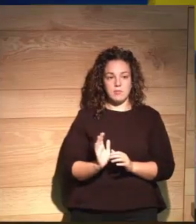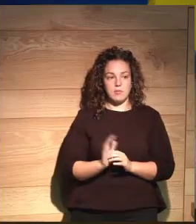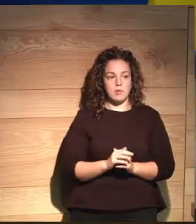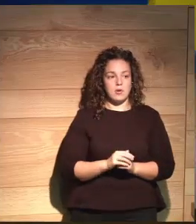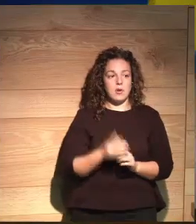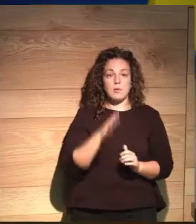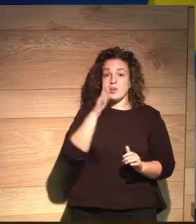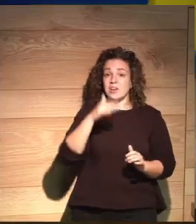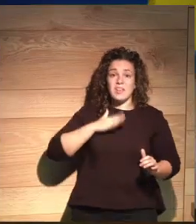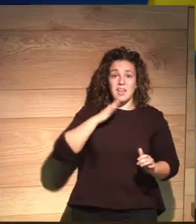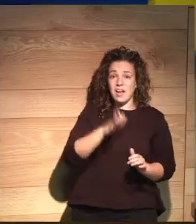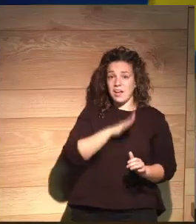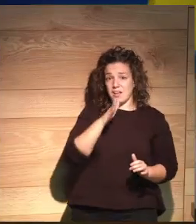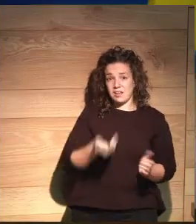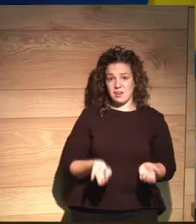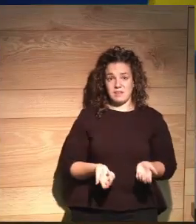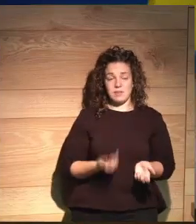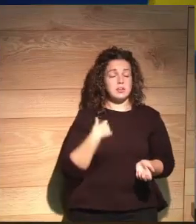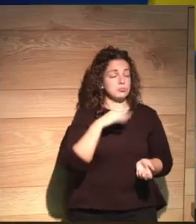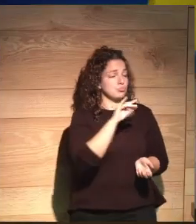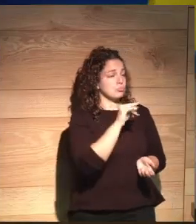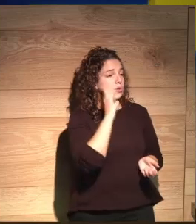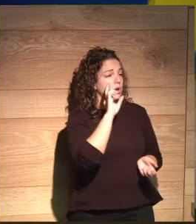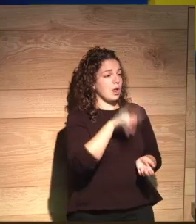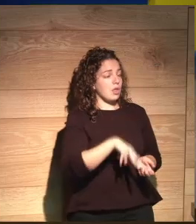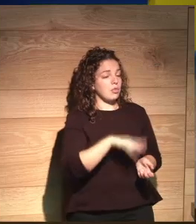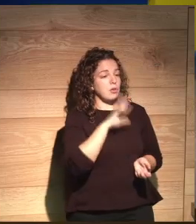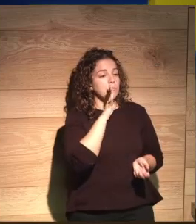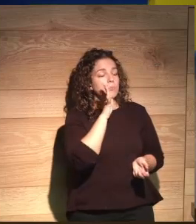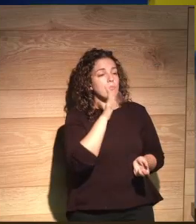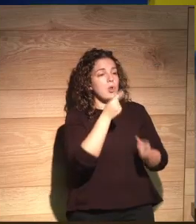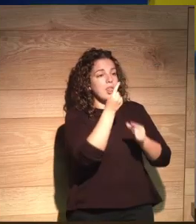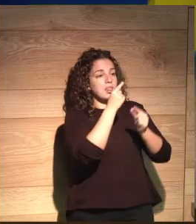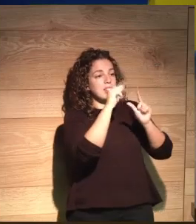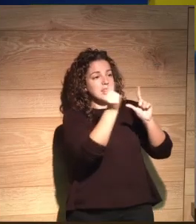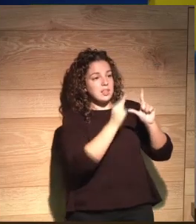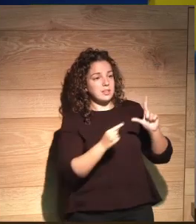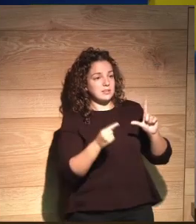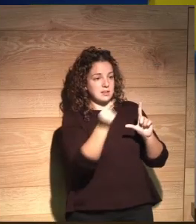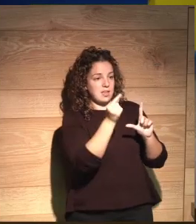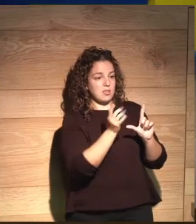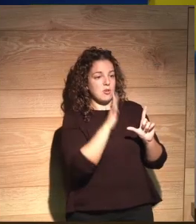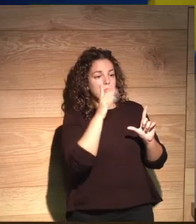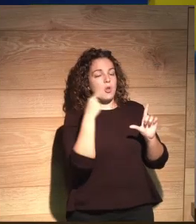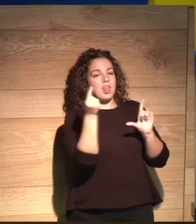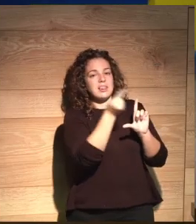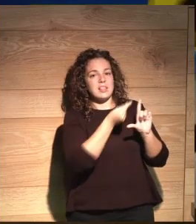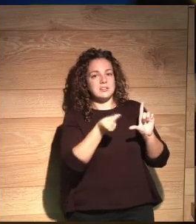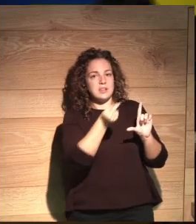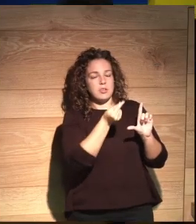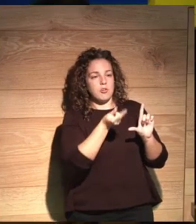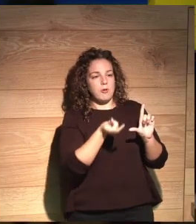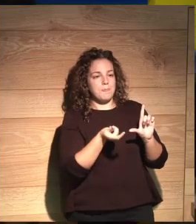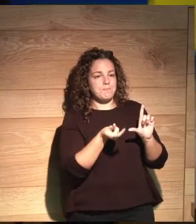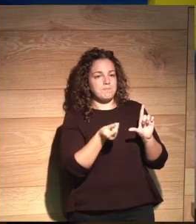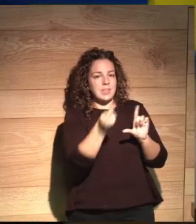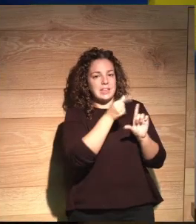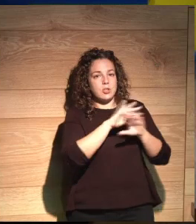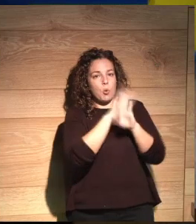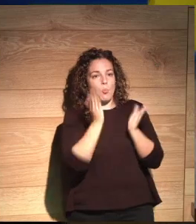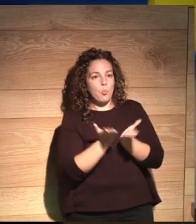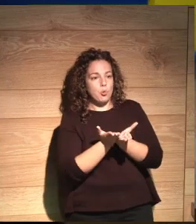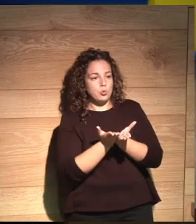presionando en nuestra acción porque si el diseño el diseño como el diseño como design en el mundo